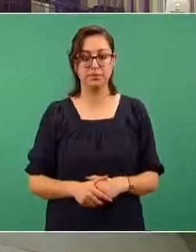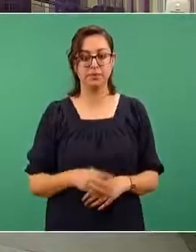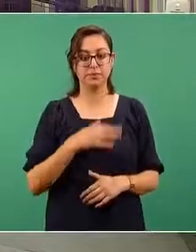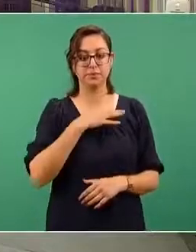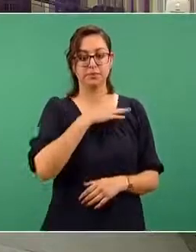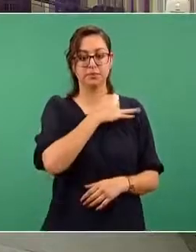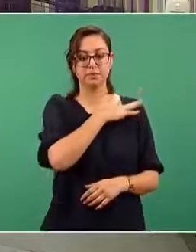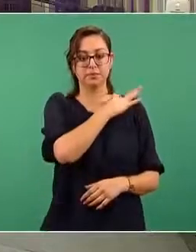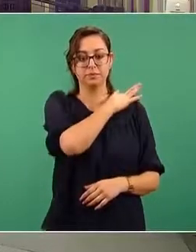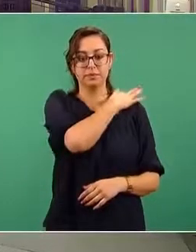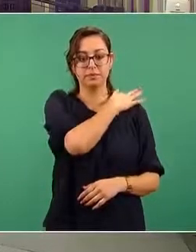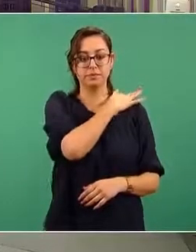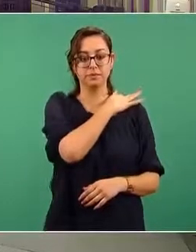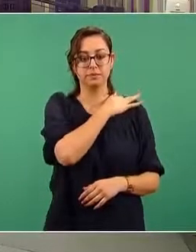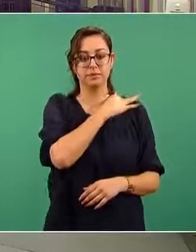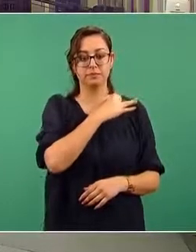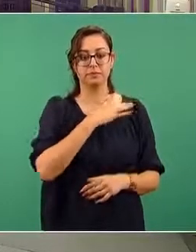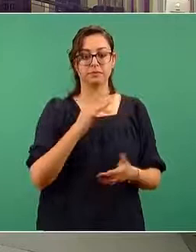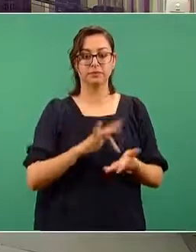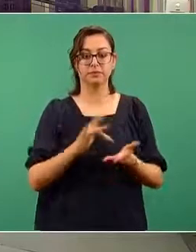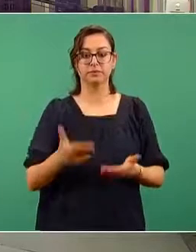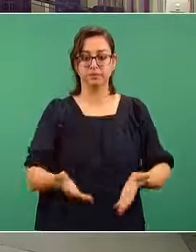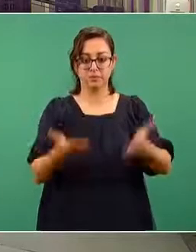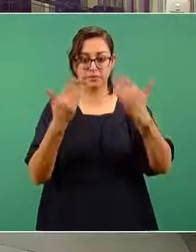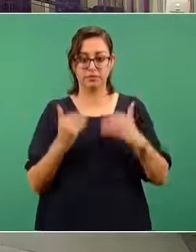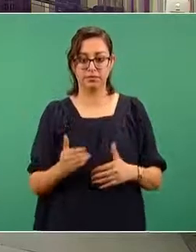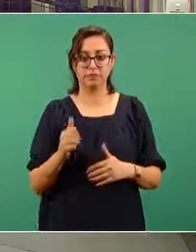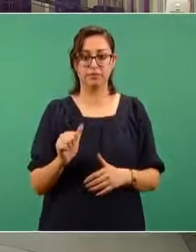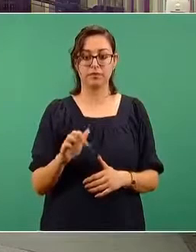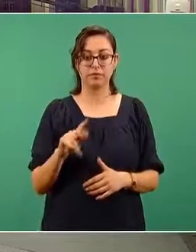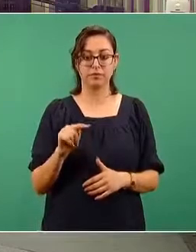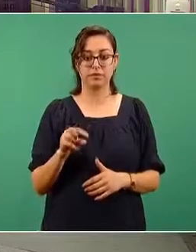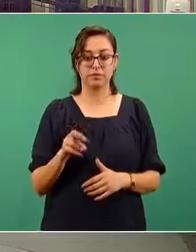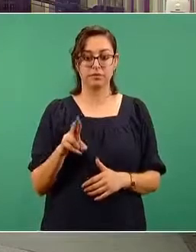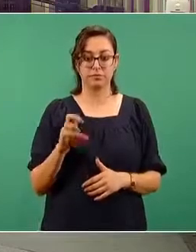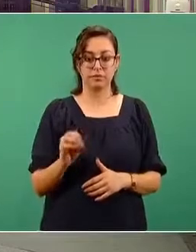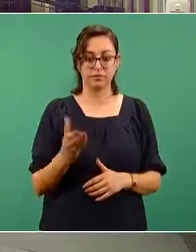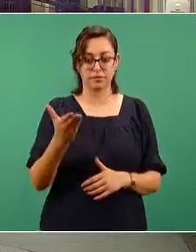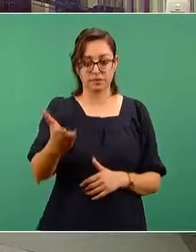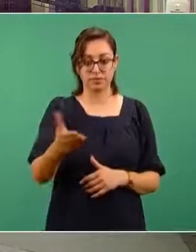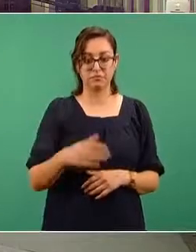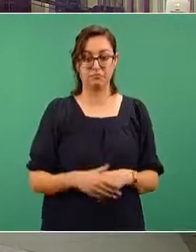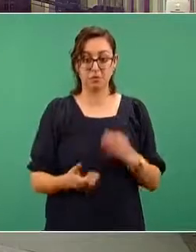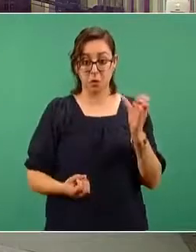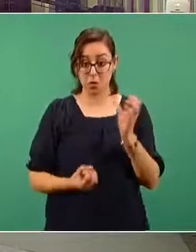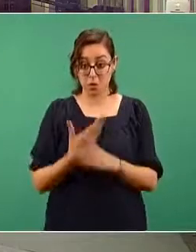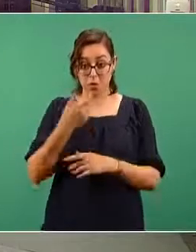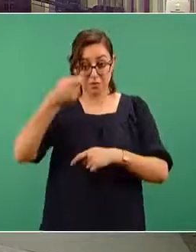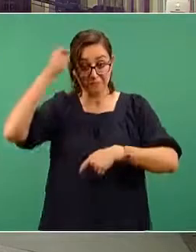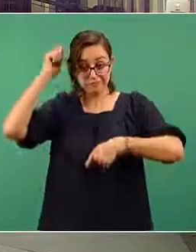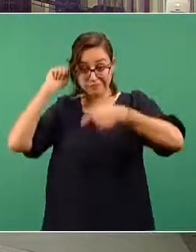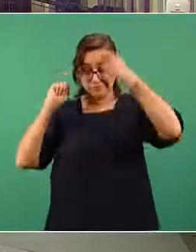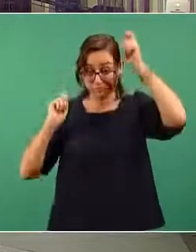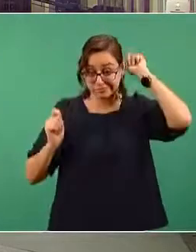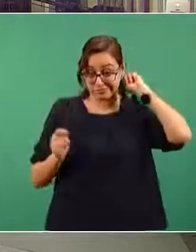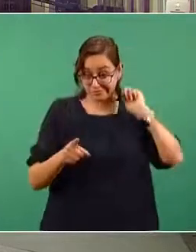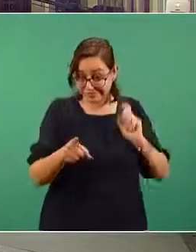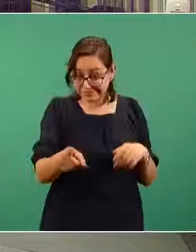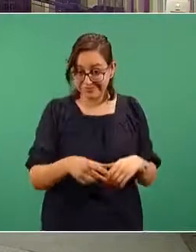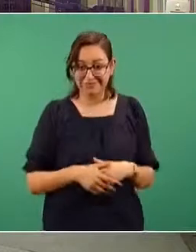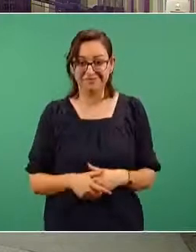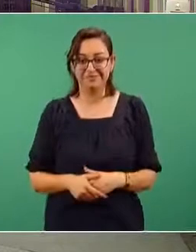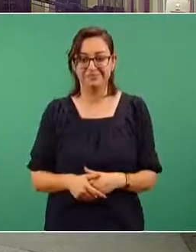Muchas gracias. Arturo Contreras, pie de página, Nuevo Peinado. Gracias, buenas noches. Arturo Contreras, de pie de